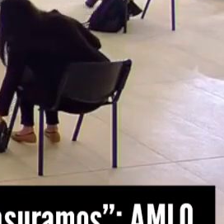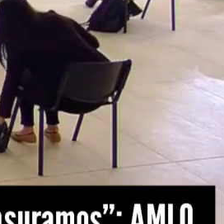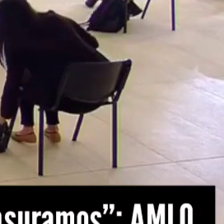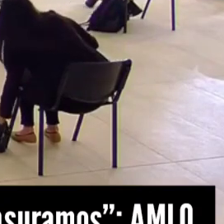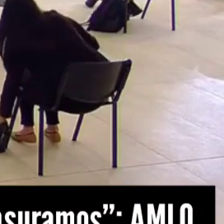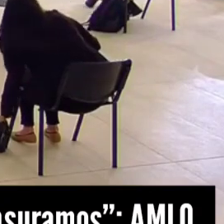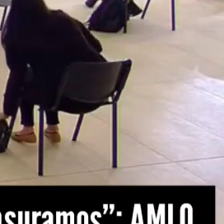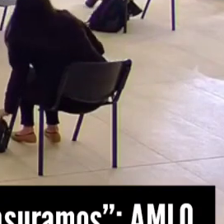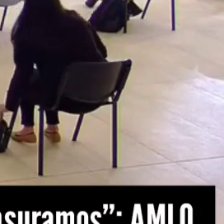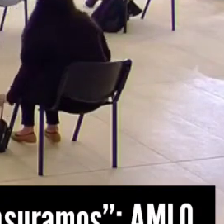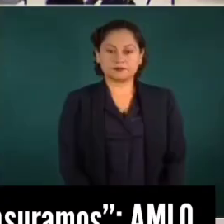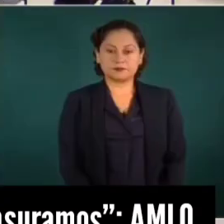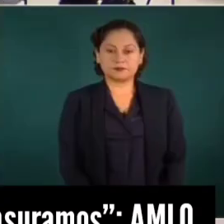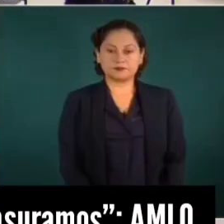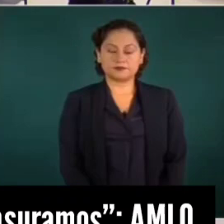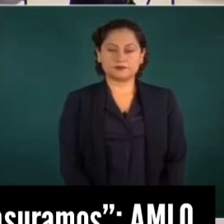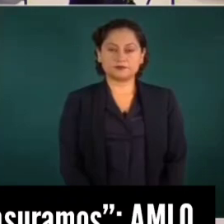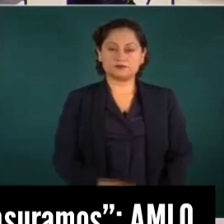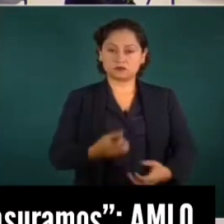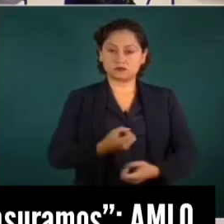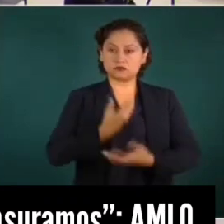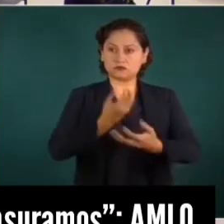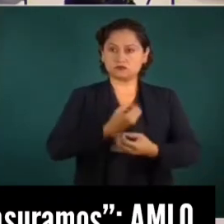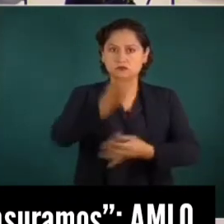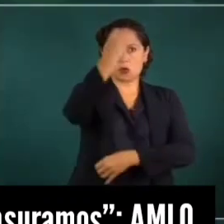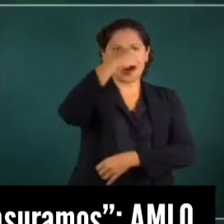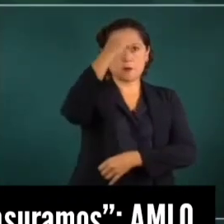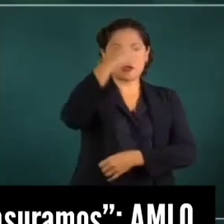la libre manifestación de las ideas.